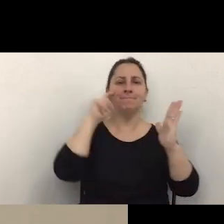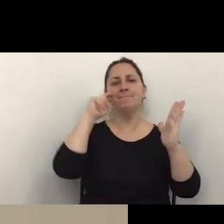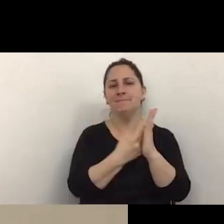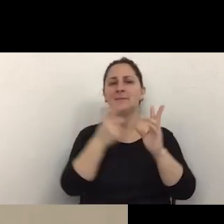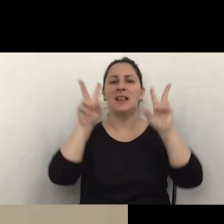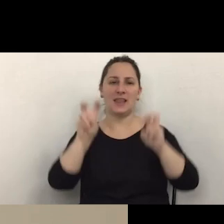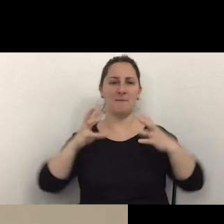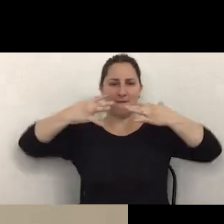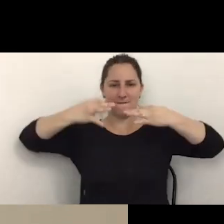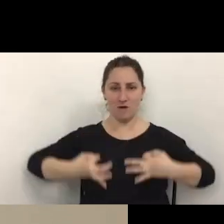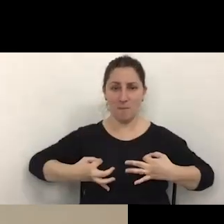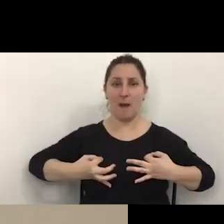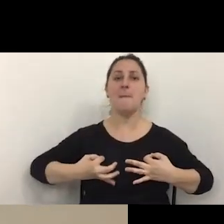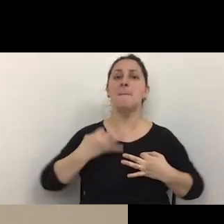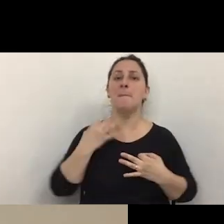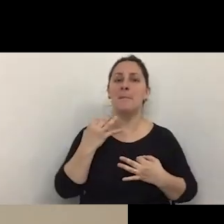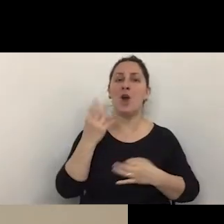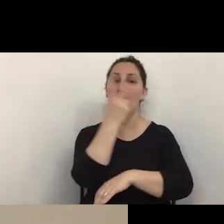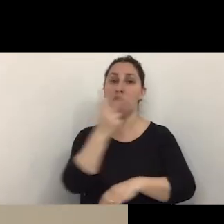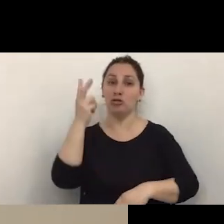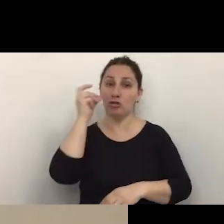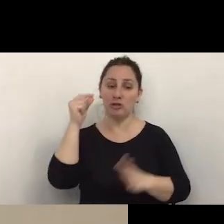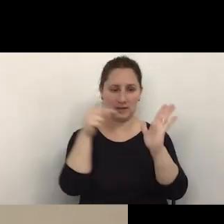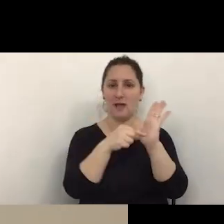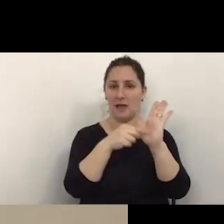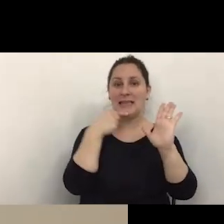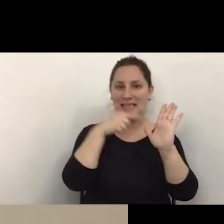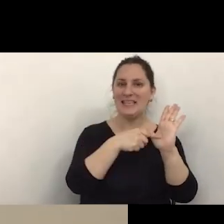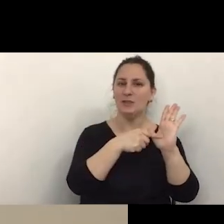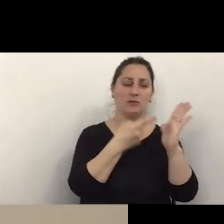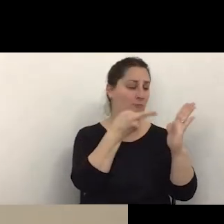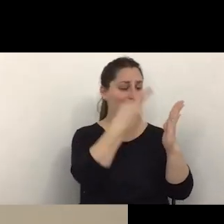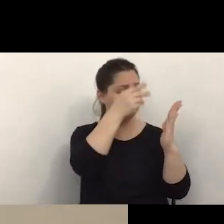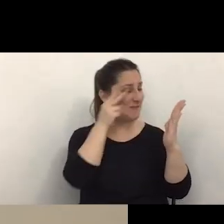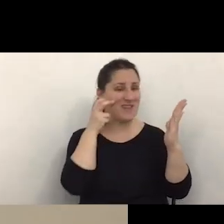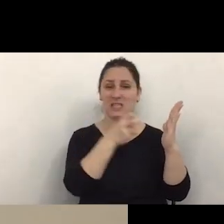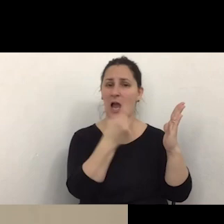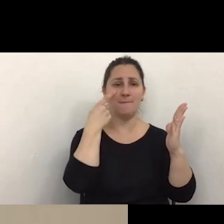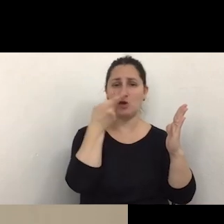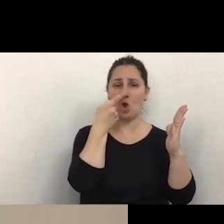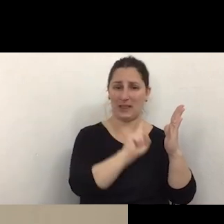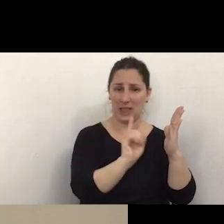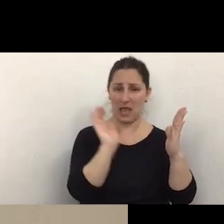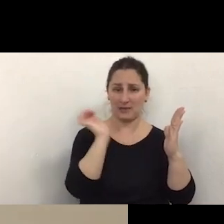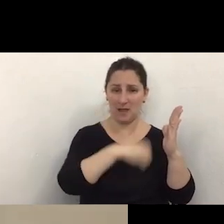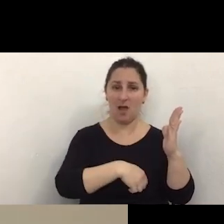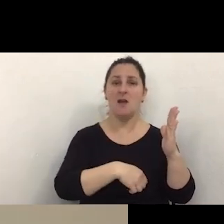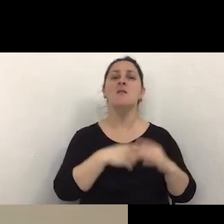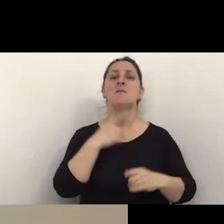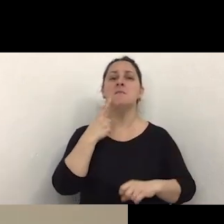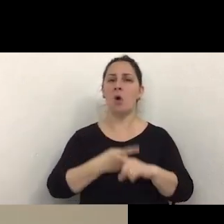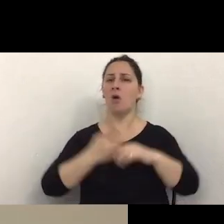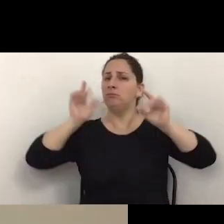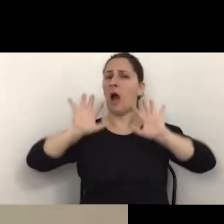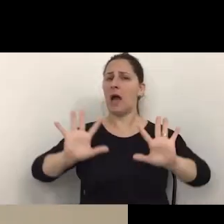formales, pero cuando recurre a los 80 dice, este caso a mí no me interesa. Y lo hace bastante